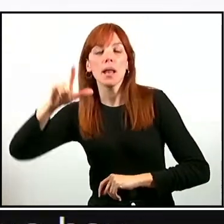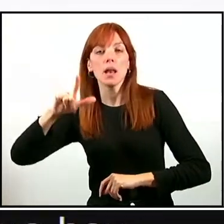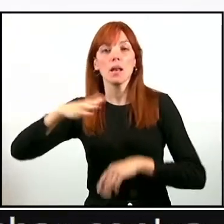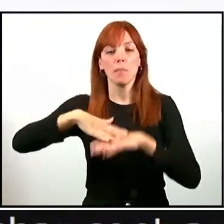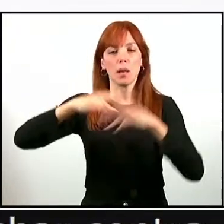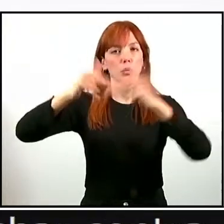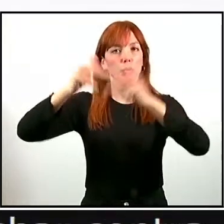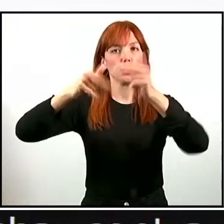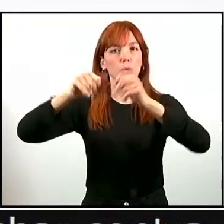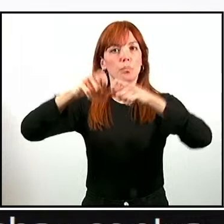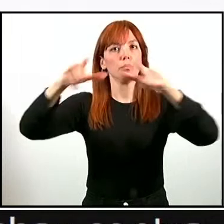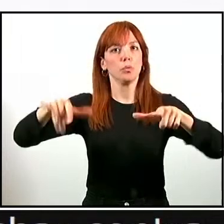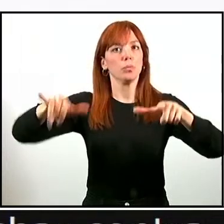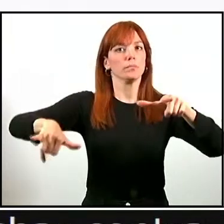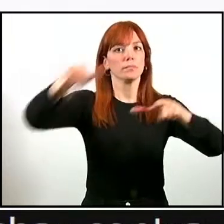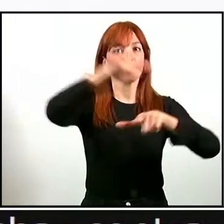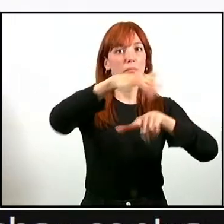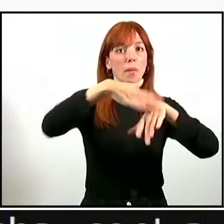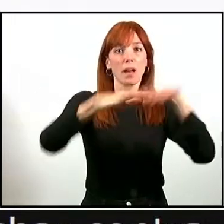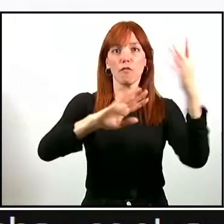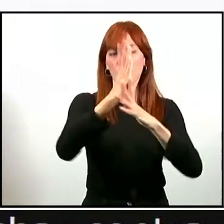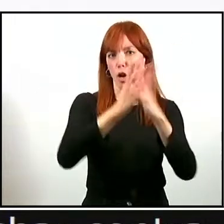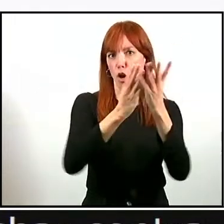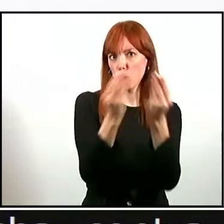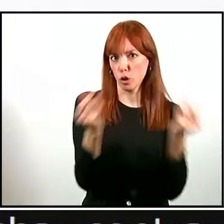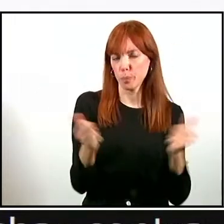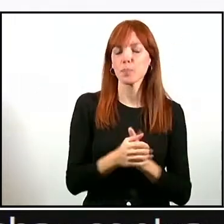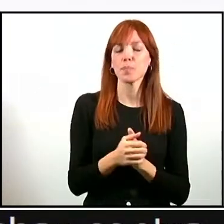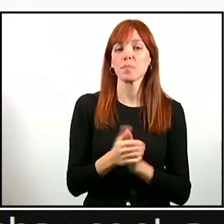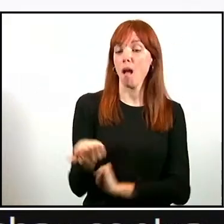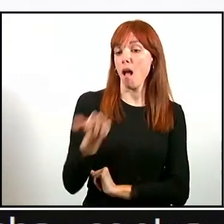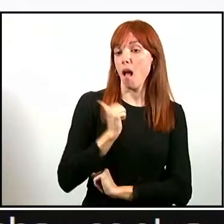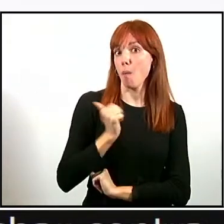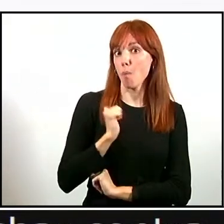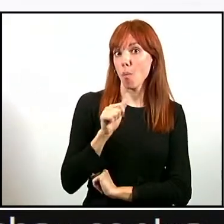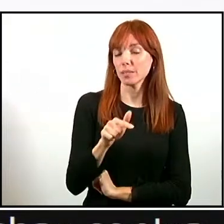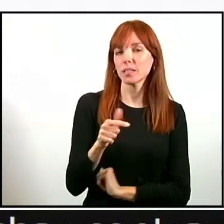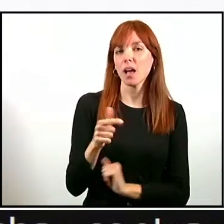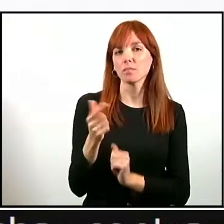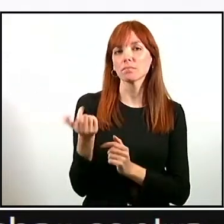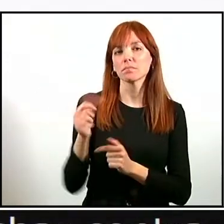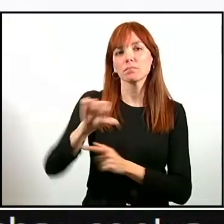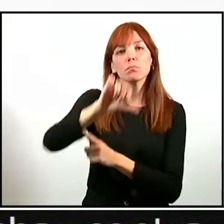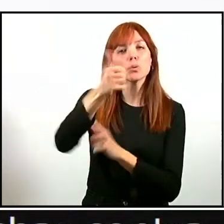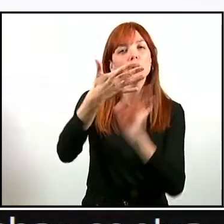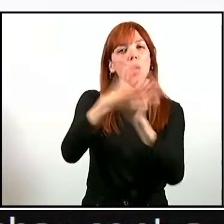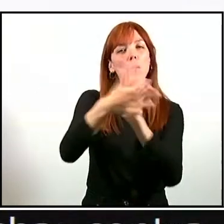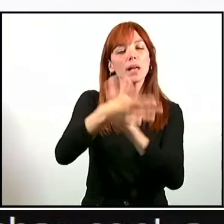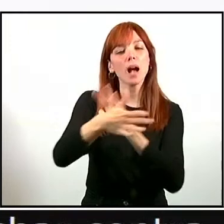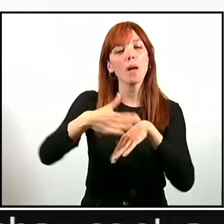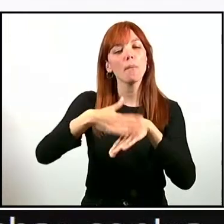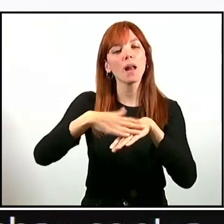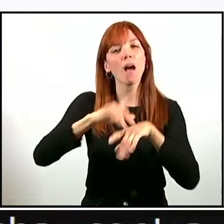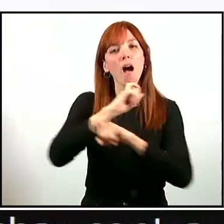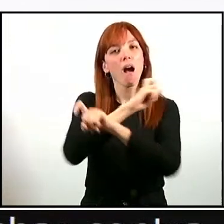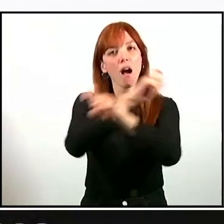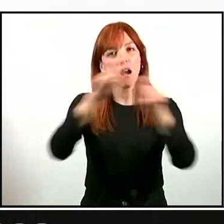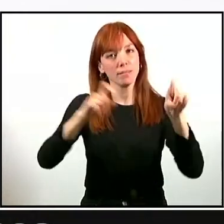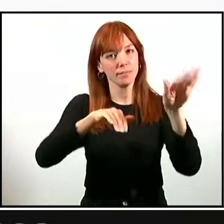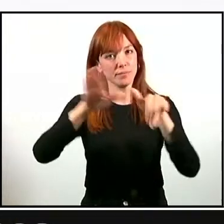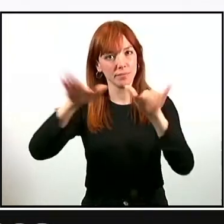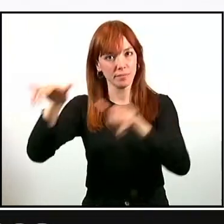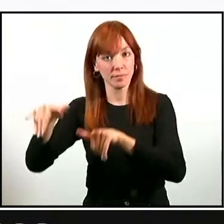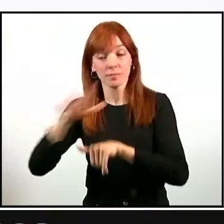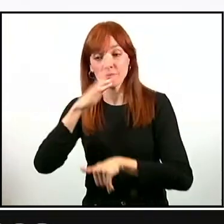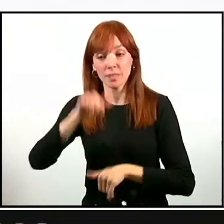incendios. Y quería aprovechar lo que hoy hemos aprobado para hacer un llamamiento,